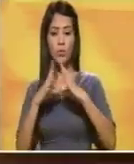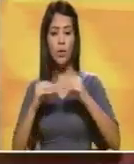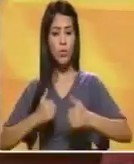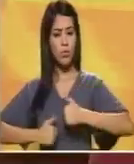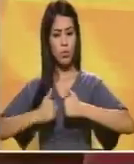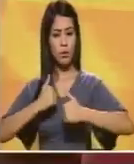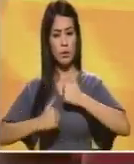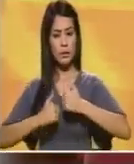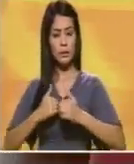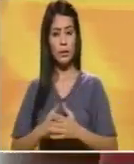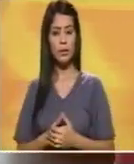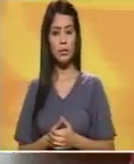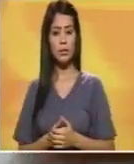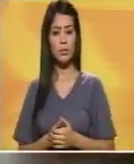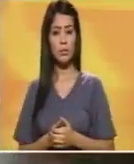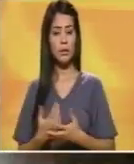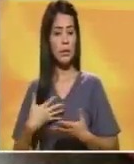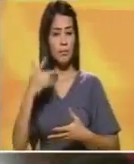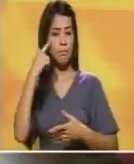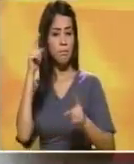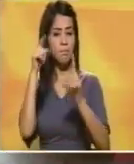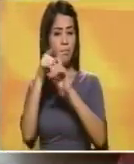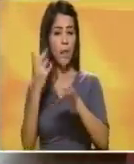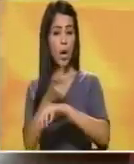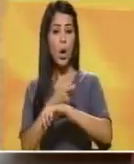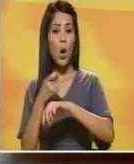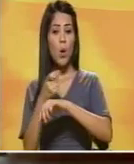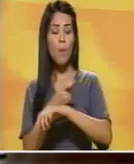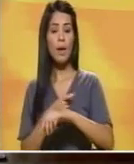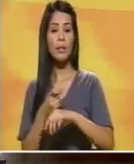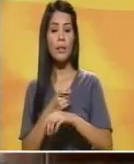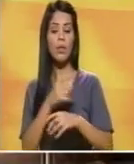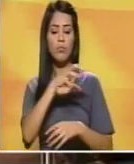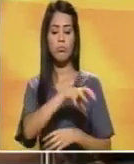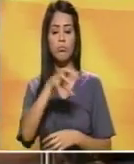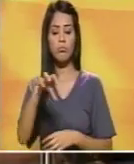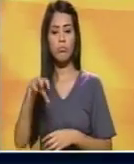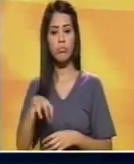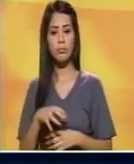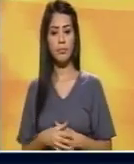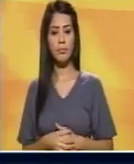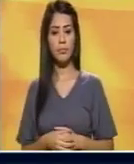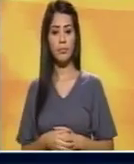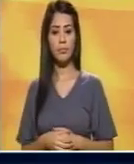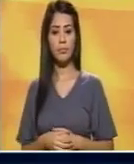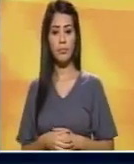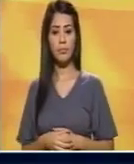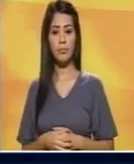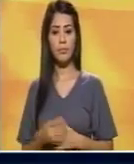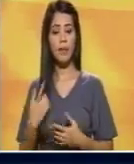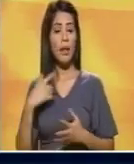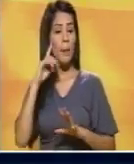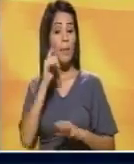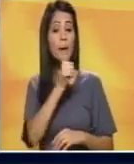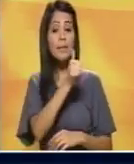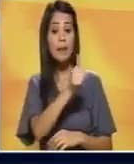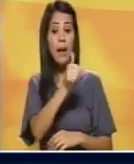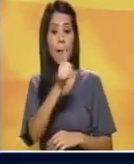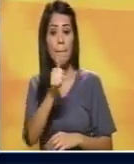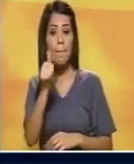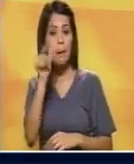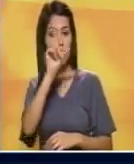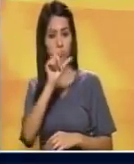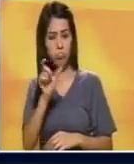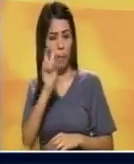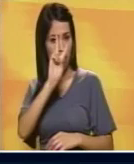candidatos que aspiran a convertirse en gobernador en cada una de las entidades del país. Dejamos al criterio de cada venezolano